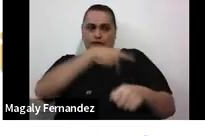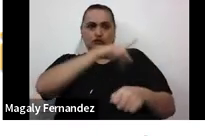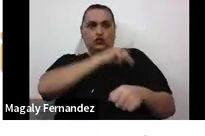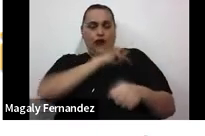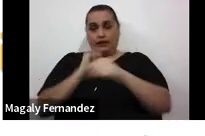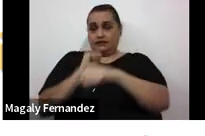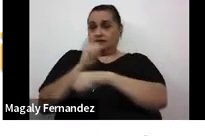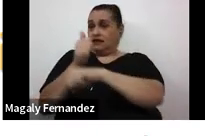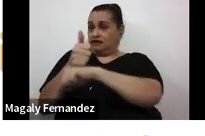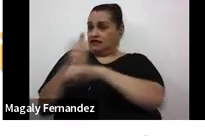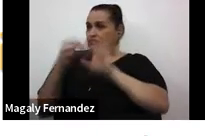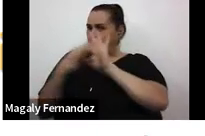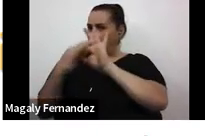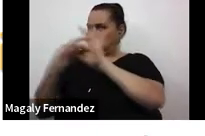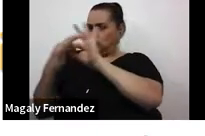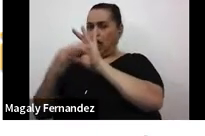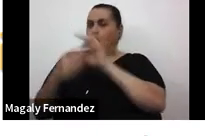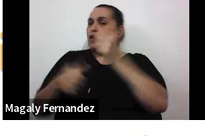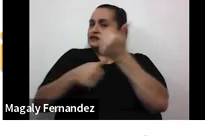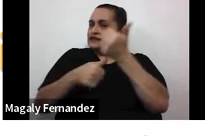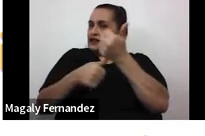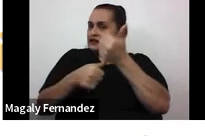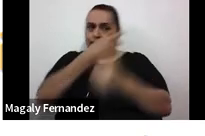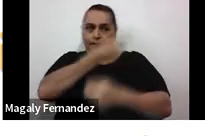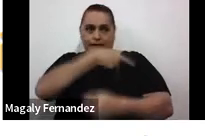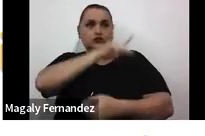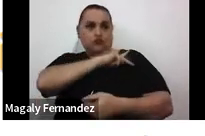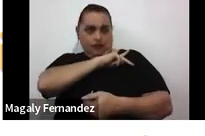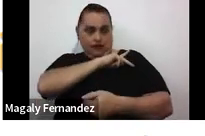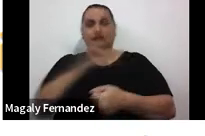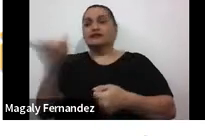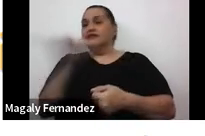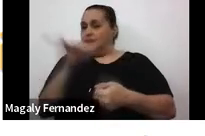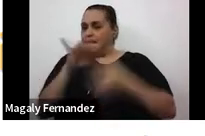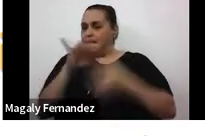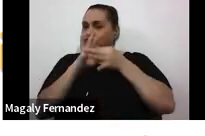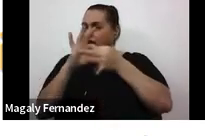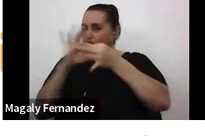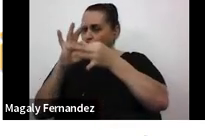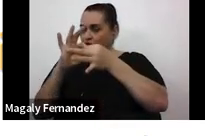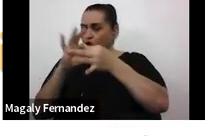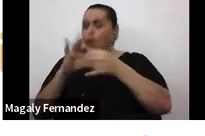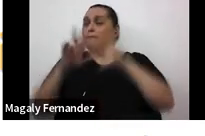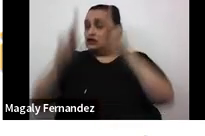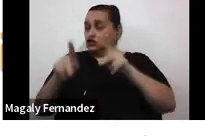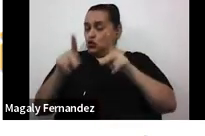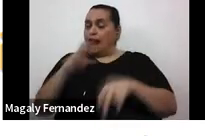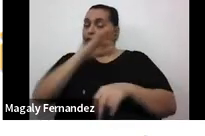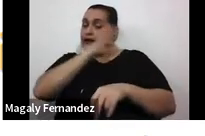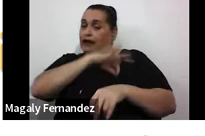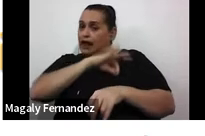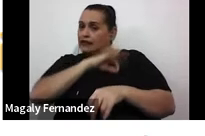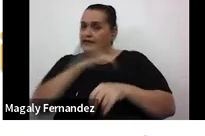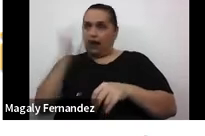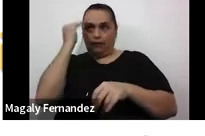lo relacionado con la asistencia personal y también lo relacionado con el garante de la capacidad jurídica que